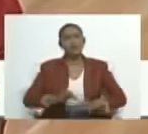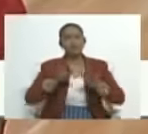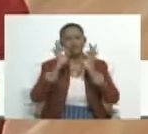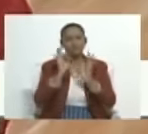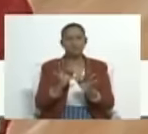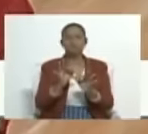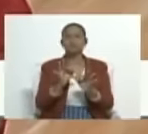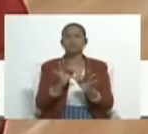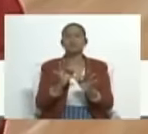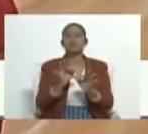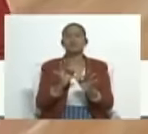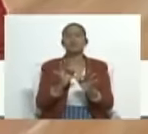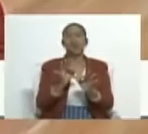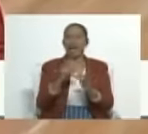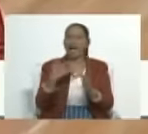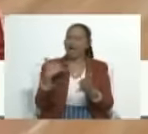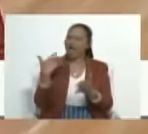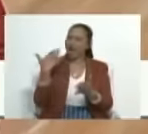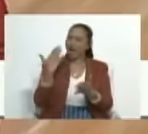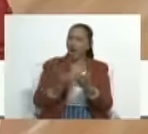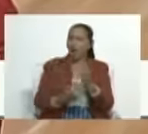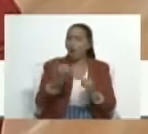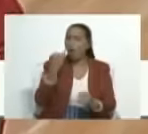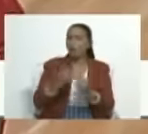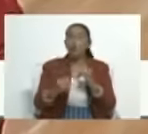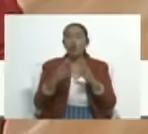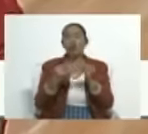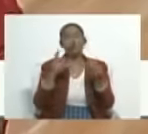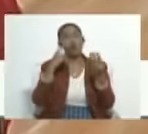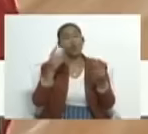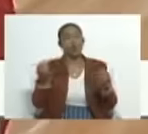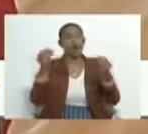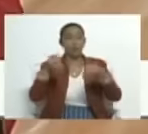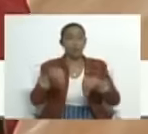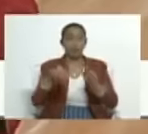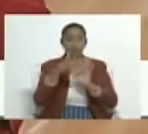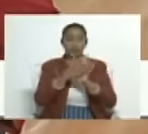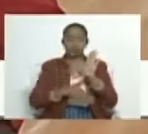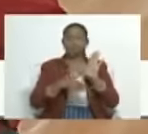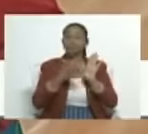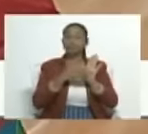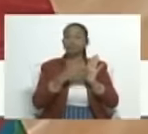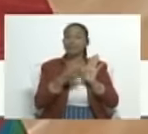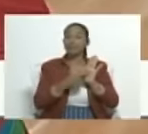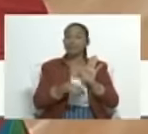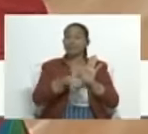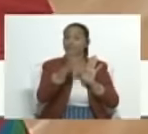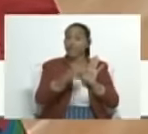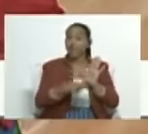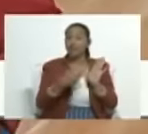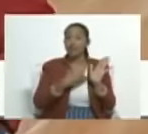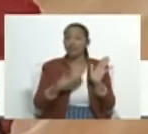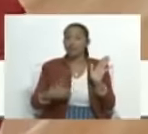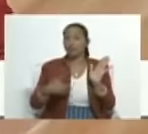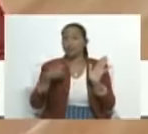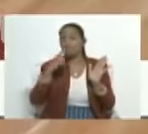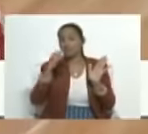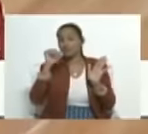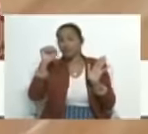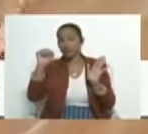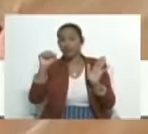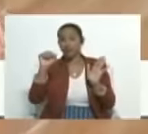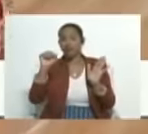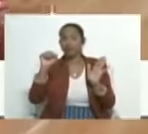momento con todos los acuerdos, con ese memorando firmado que nuestro presidente ya